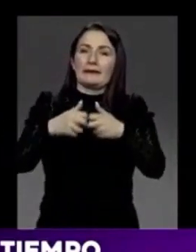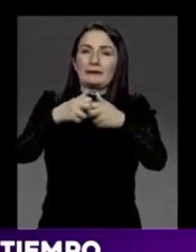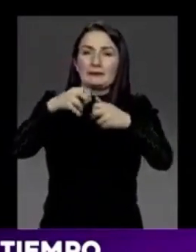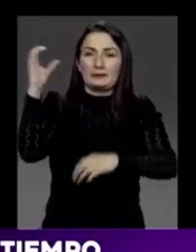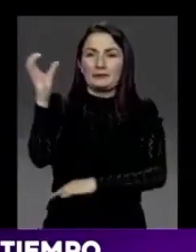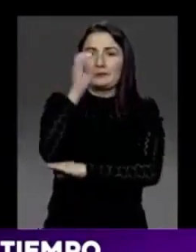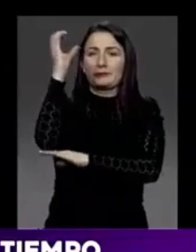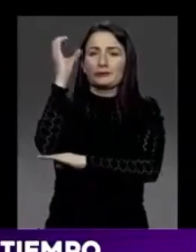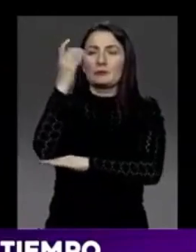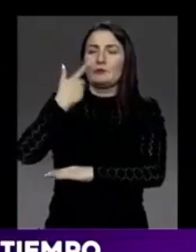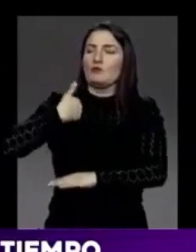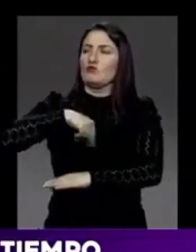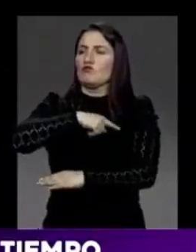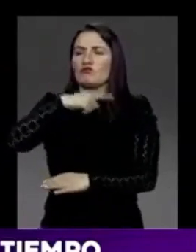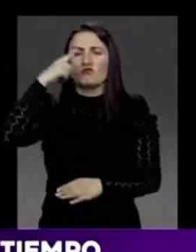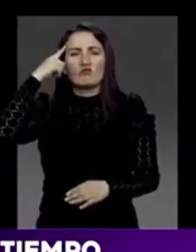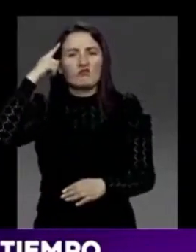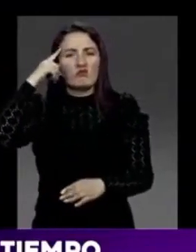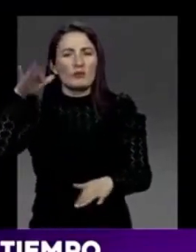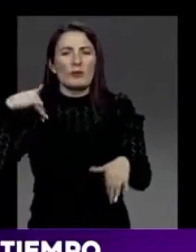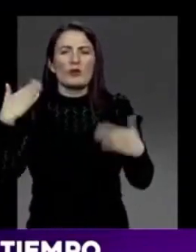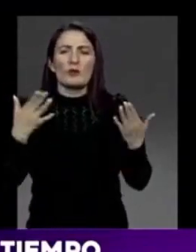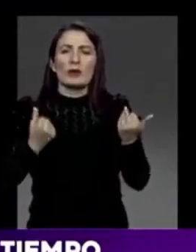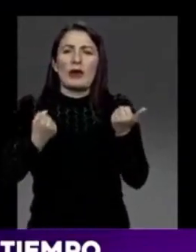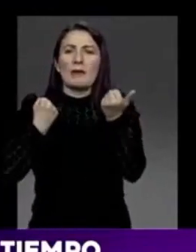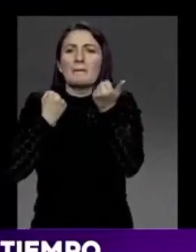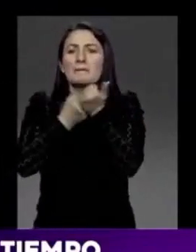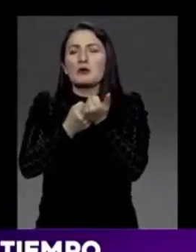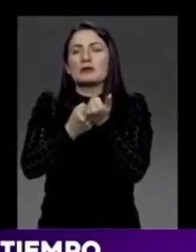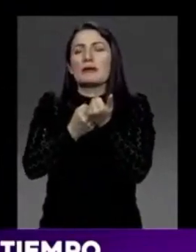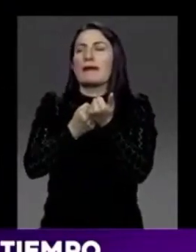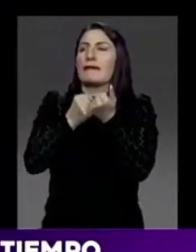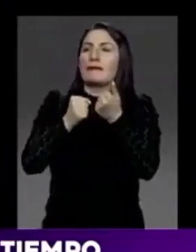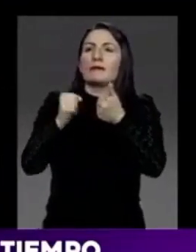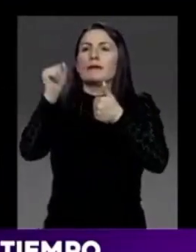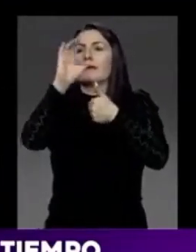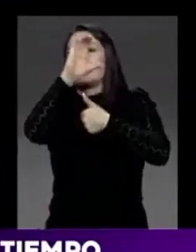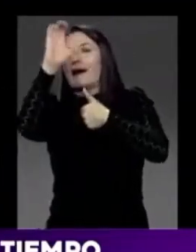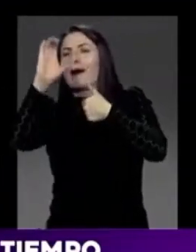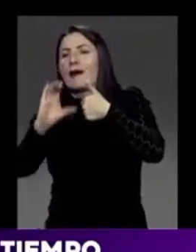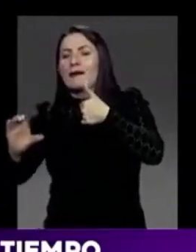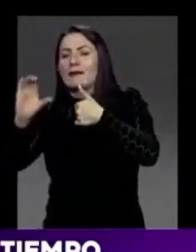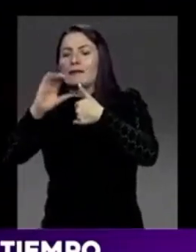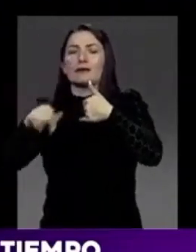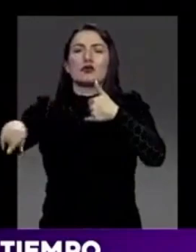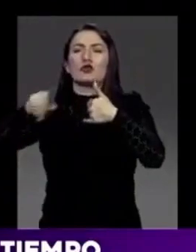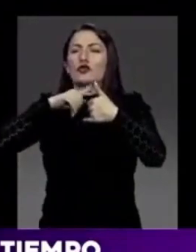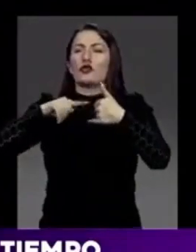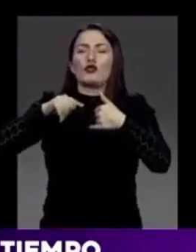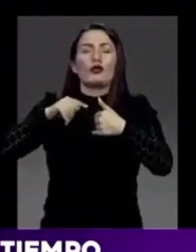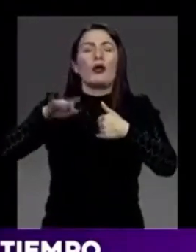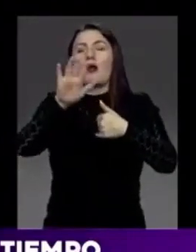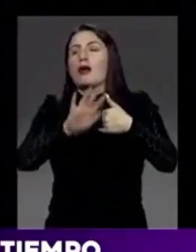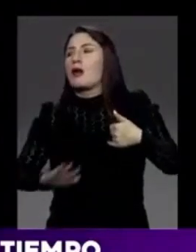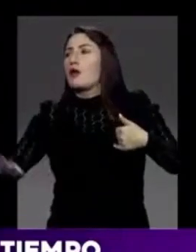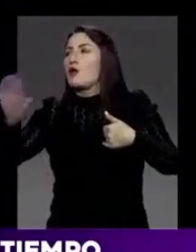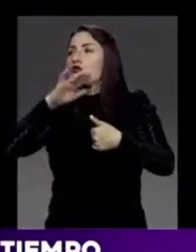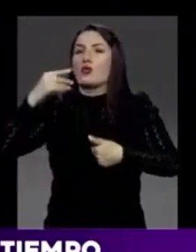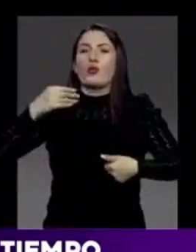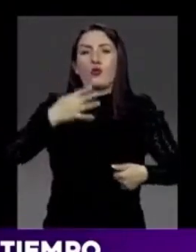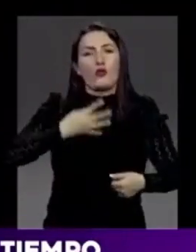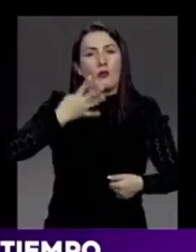nosotros tenemos esa posibilidad y tenemos que apoyar todo lo que es la parte del caribe eso es competitividad regional en lamé que seamos competitivos